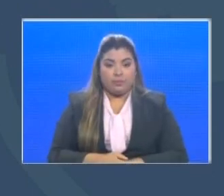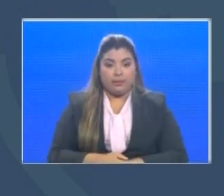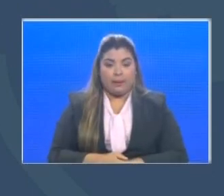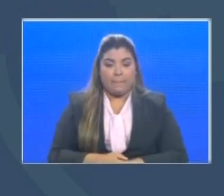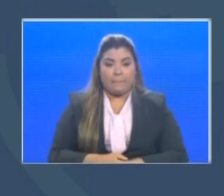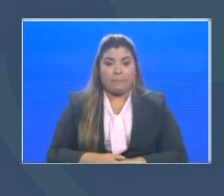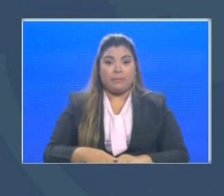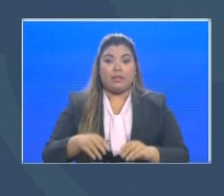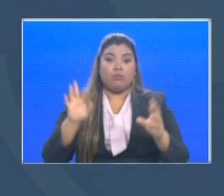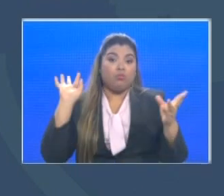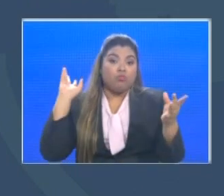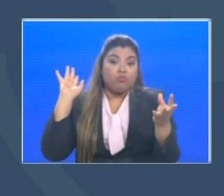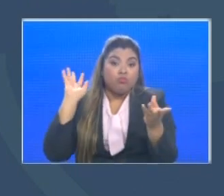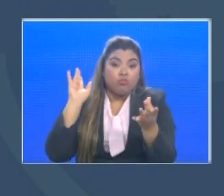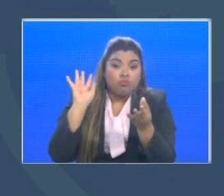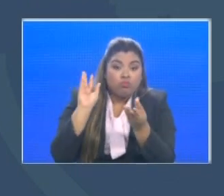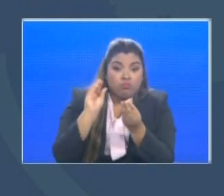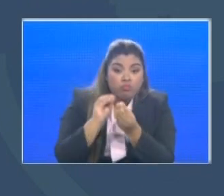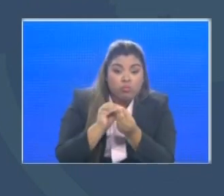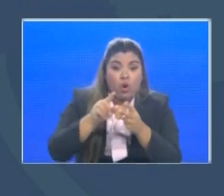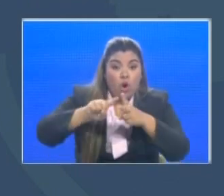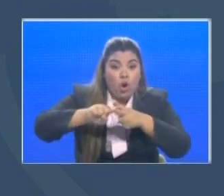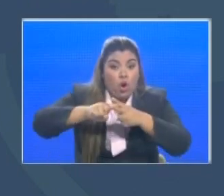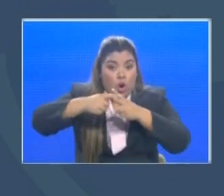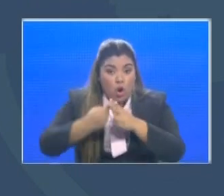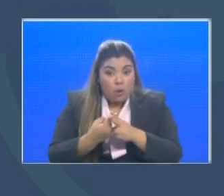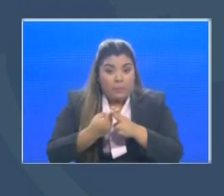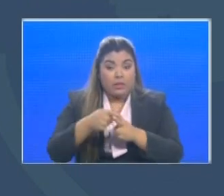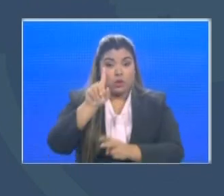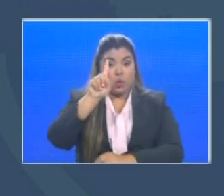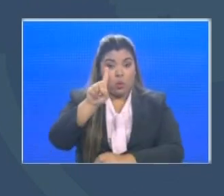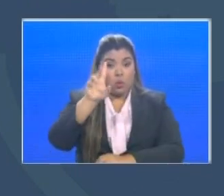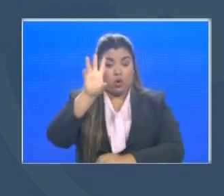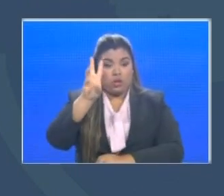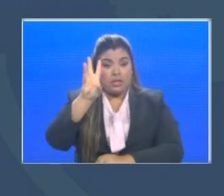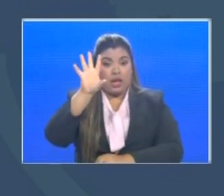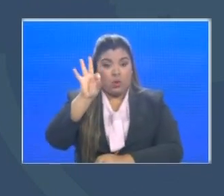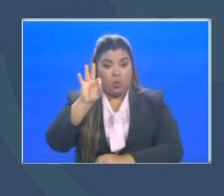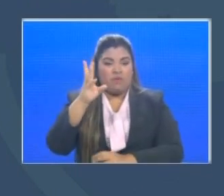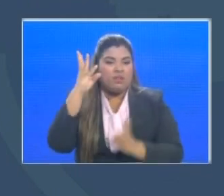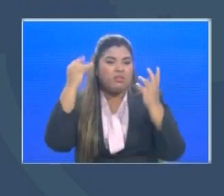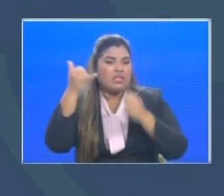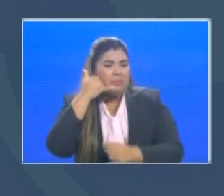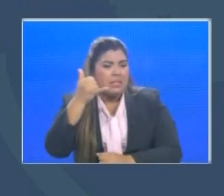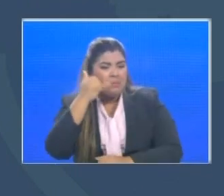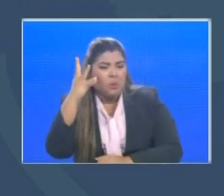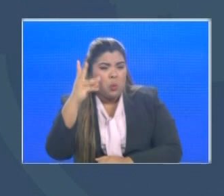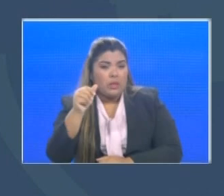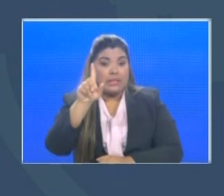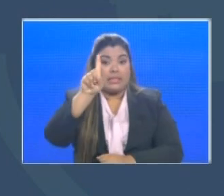Un acumulado en total desde que inició la línea 169 de